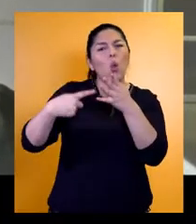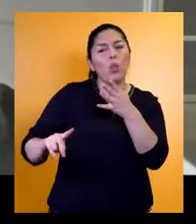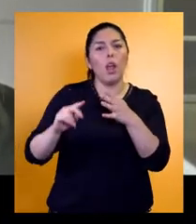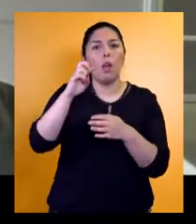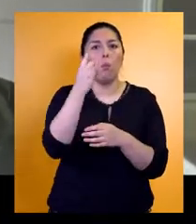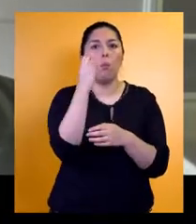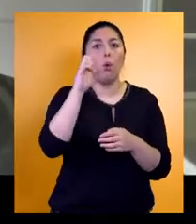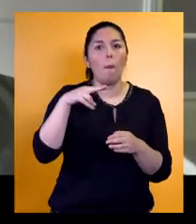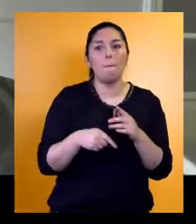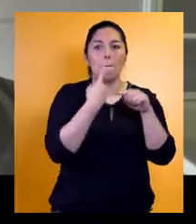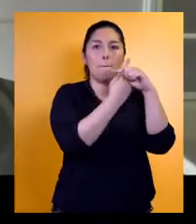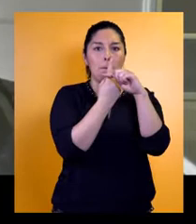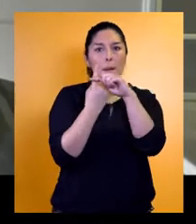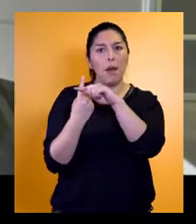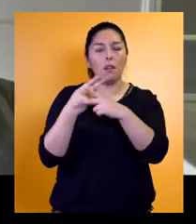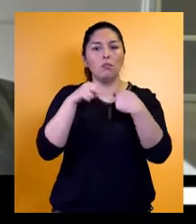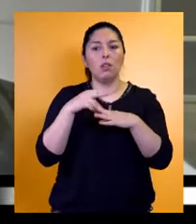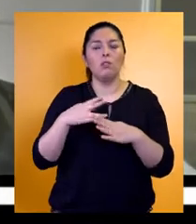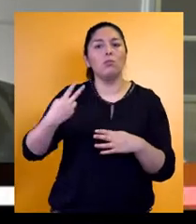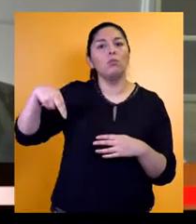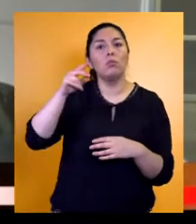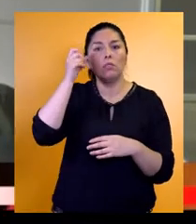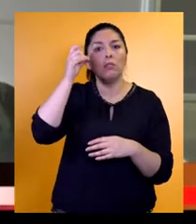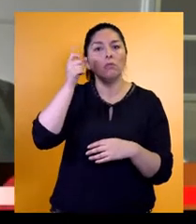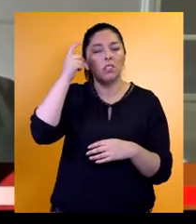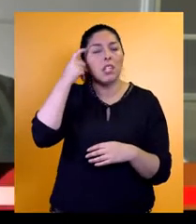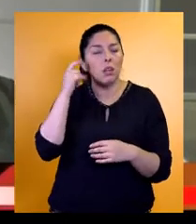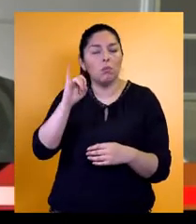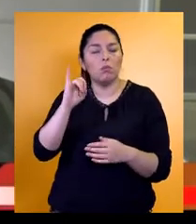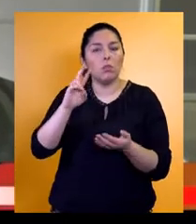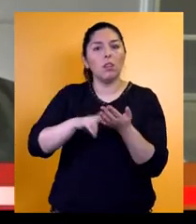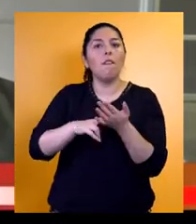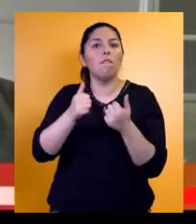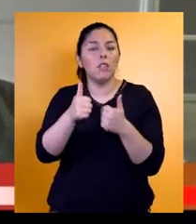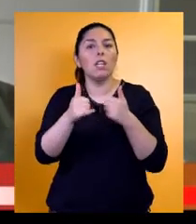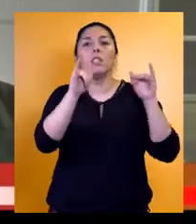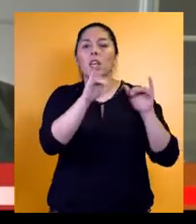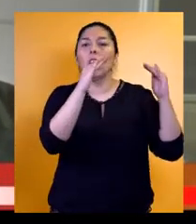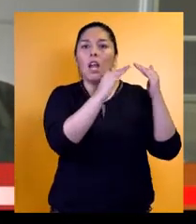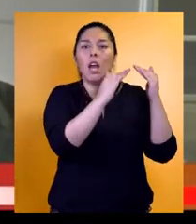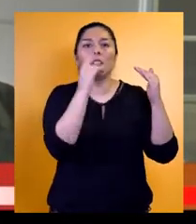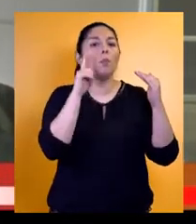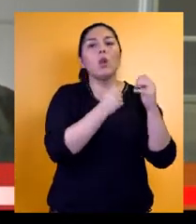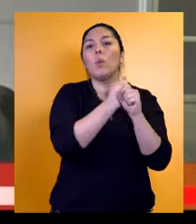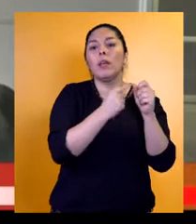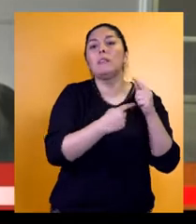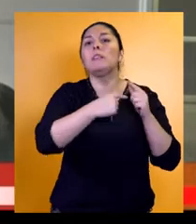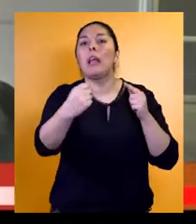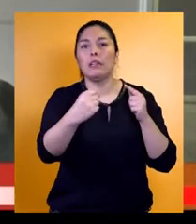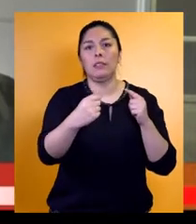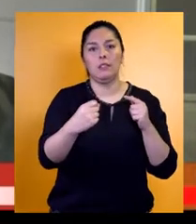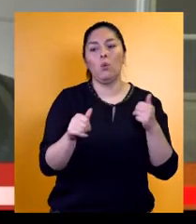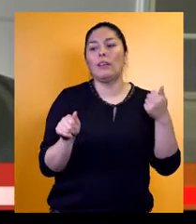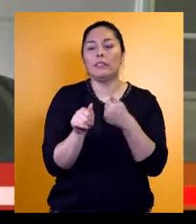acá en Pucón, quedamos en cierto modo igual conforme con la condena, que se le haya considerado culpable como lo que